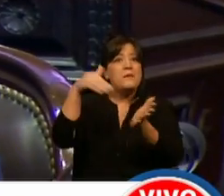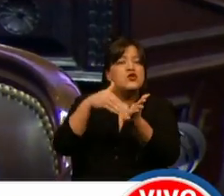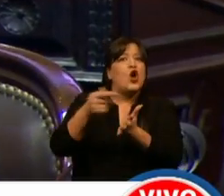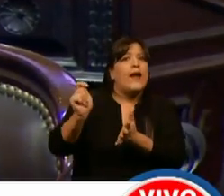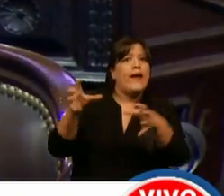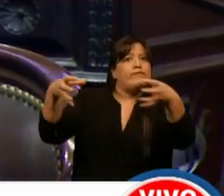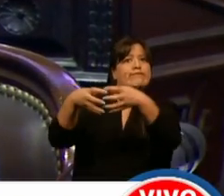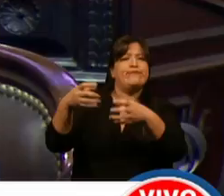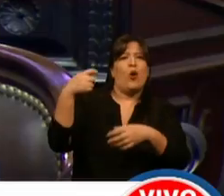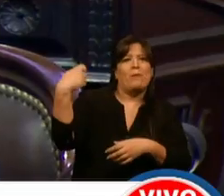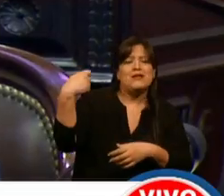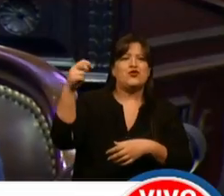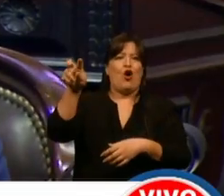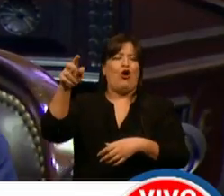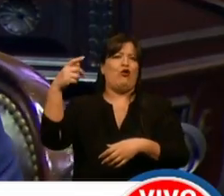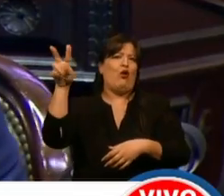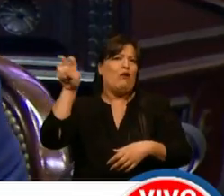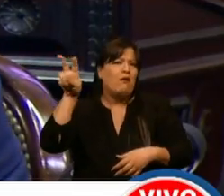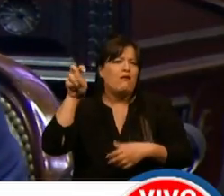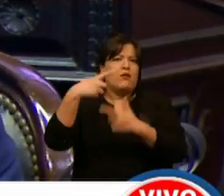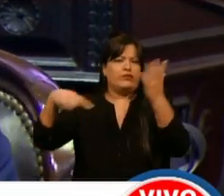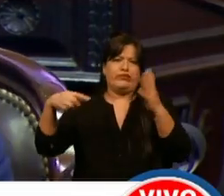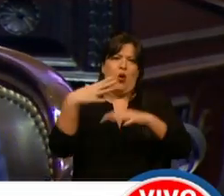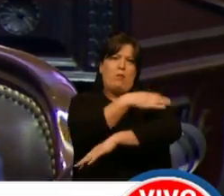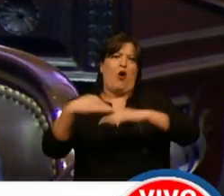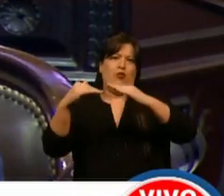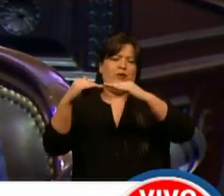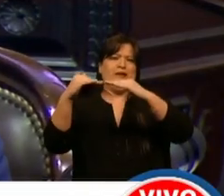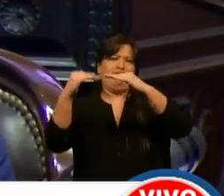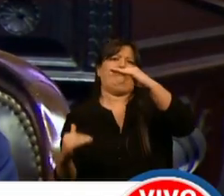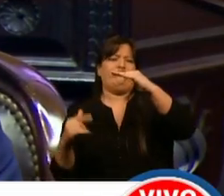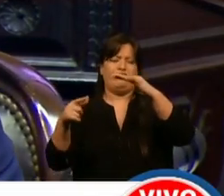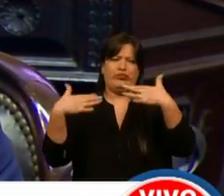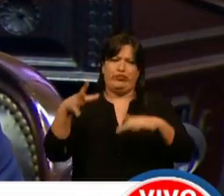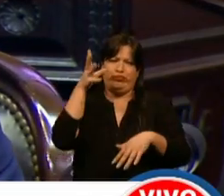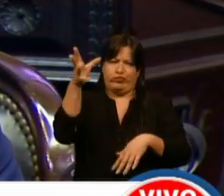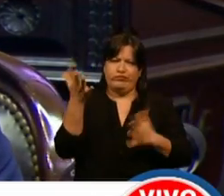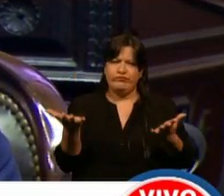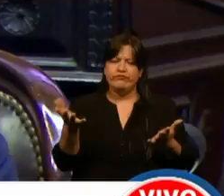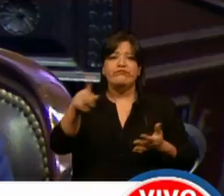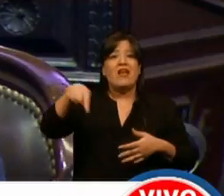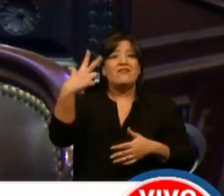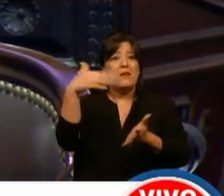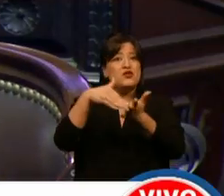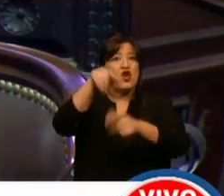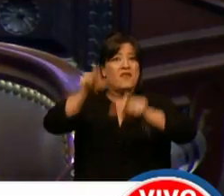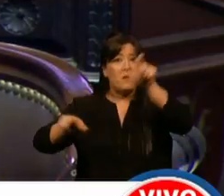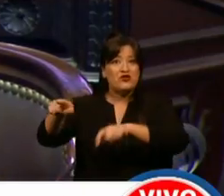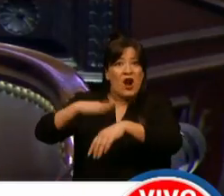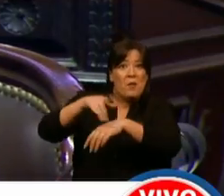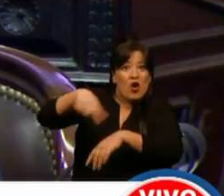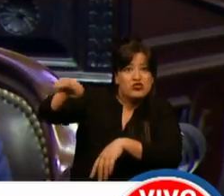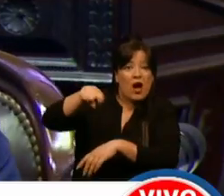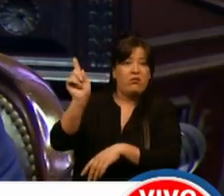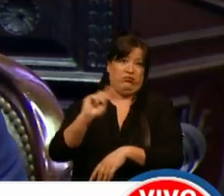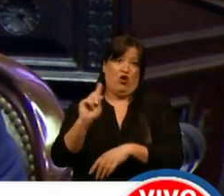que están inclusive por debajo de la línea de pobreza y que evidentemente no son responsables de